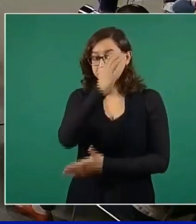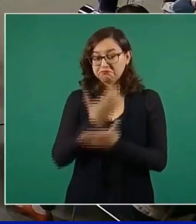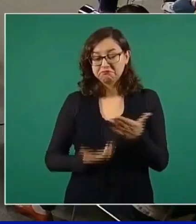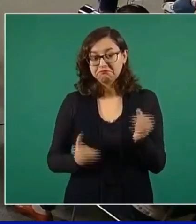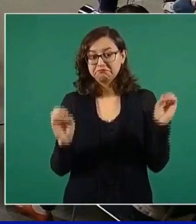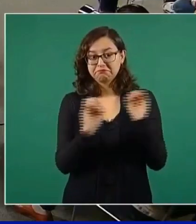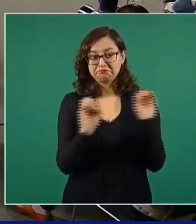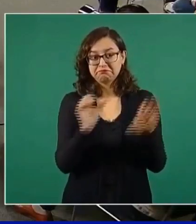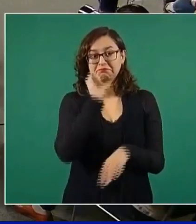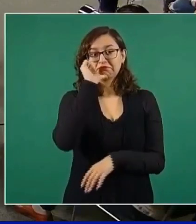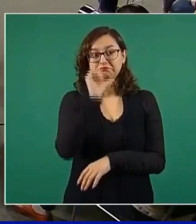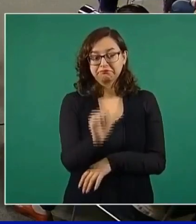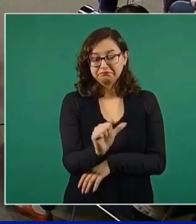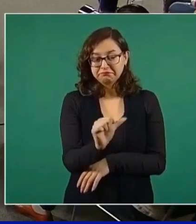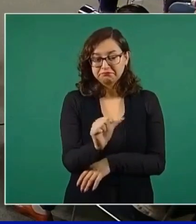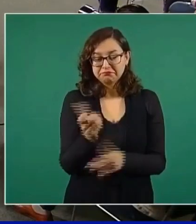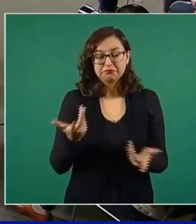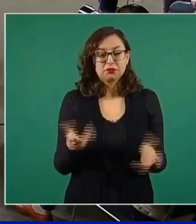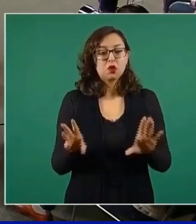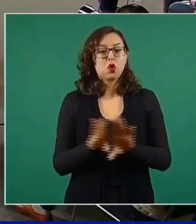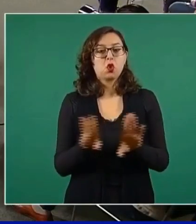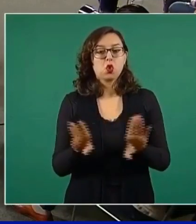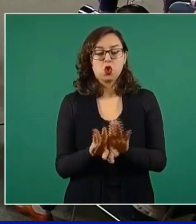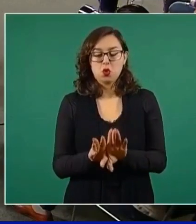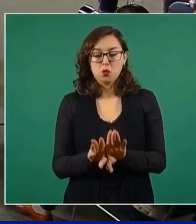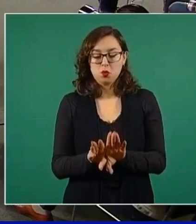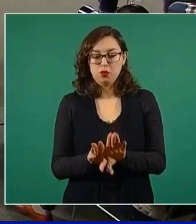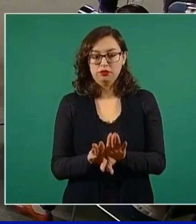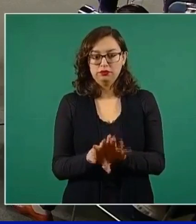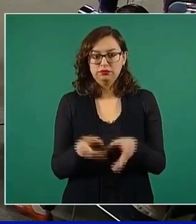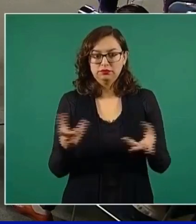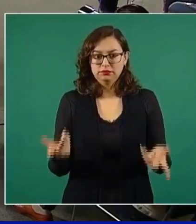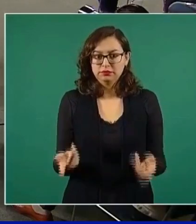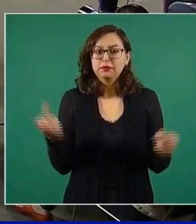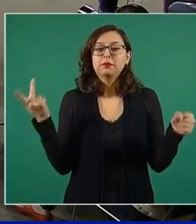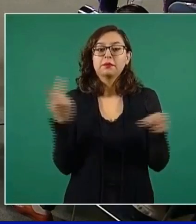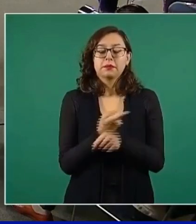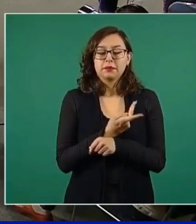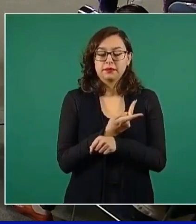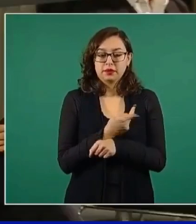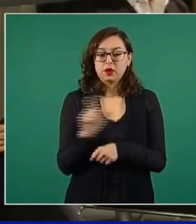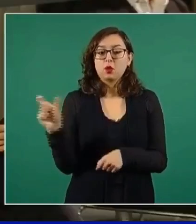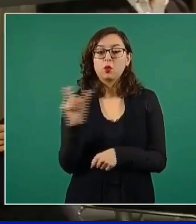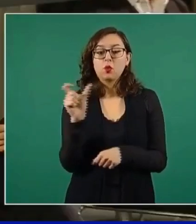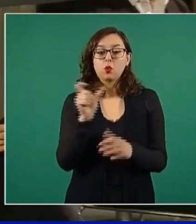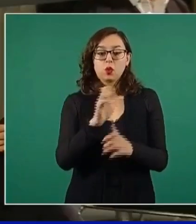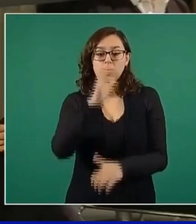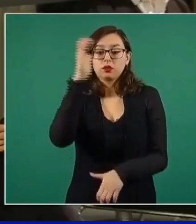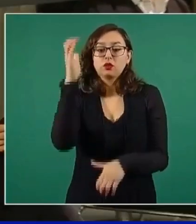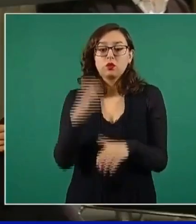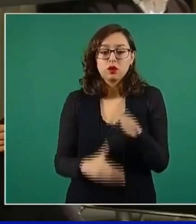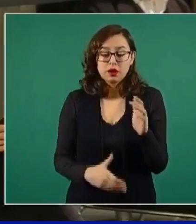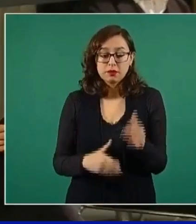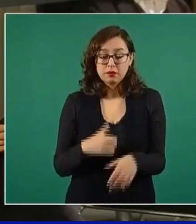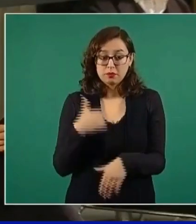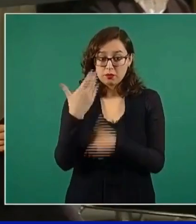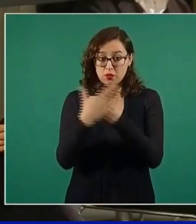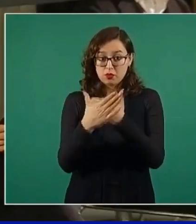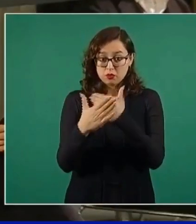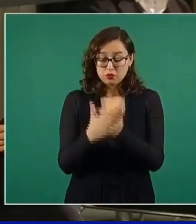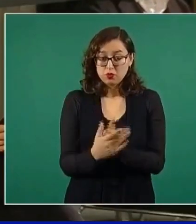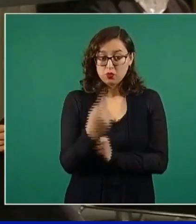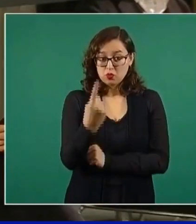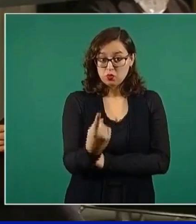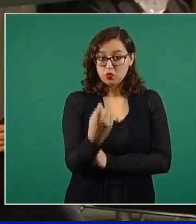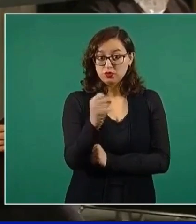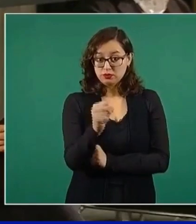preguntarle concretamente, presidente, ¿se acabará a partir del 1 de septiembre el